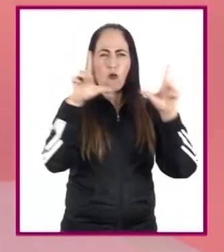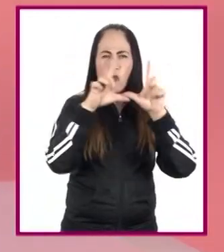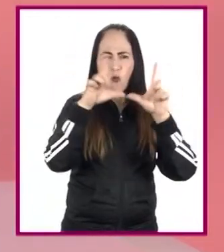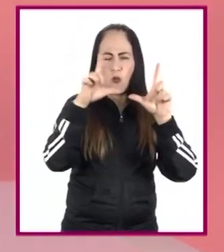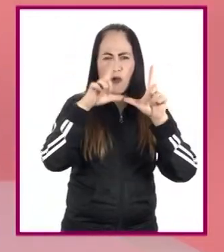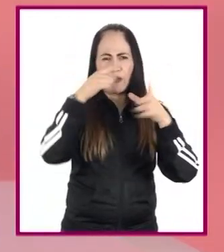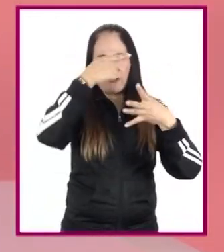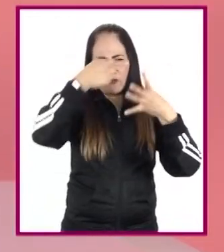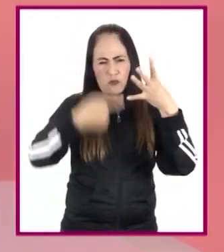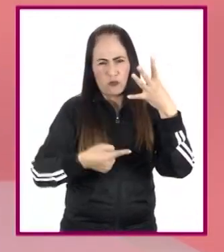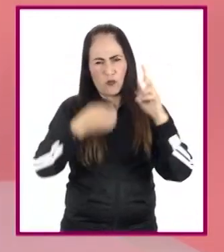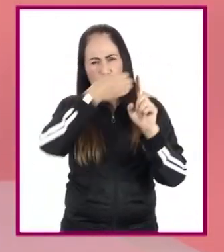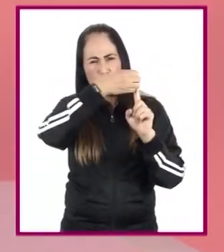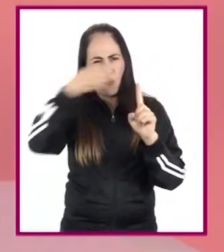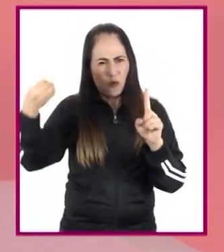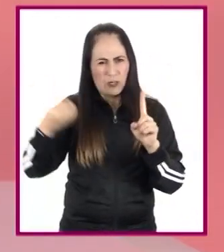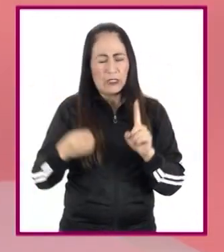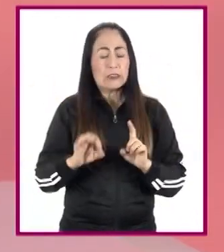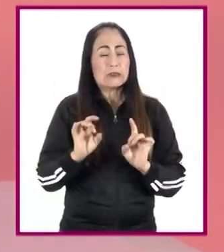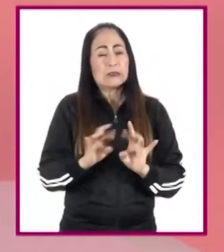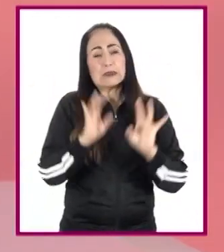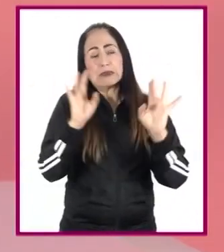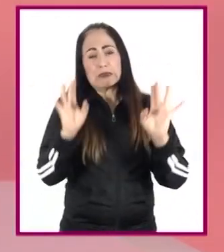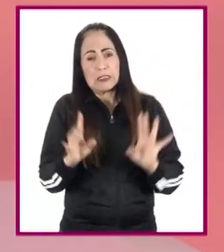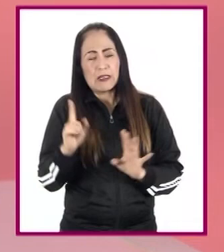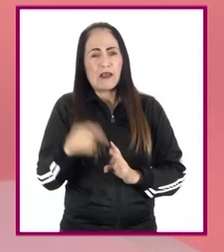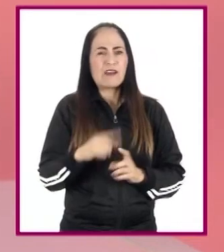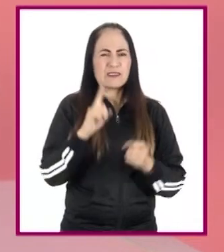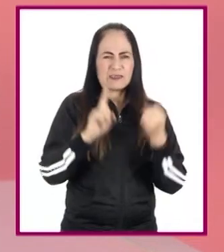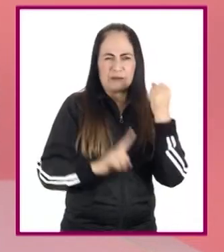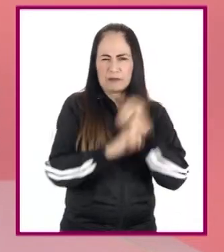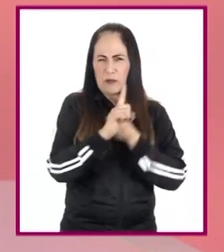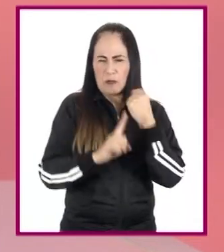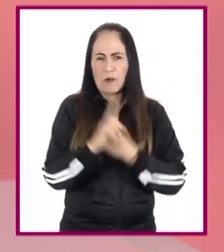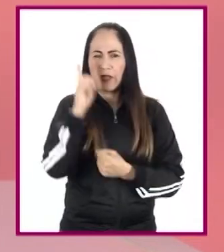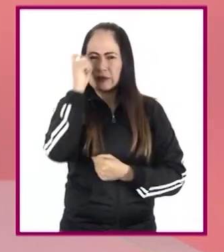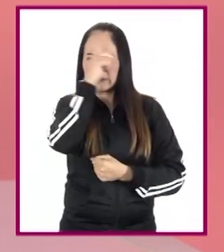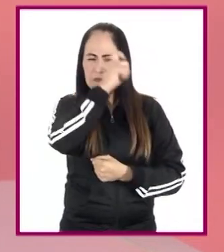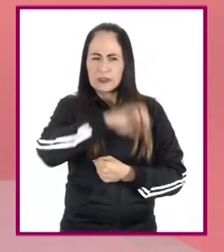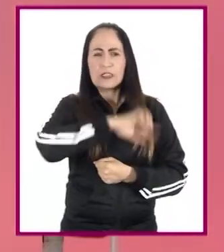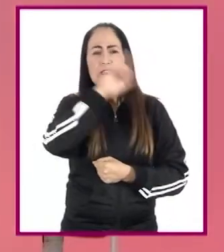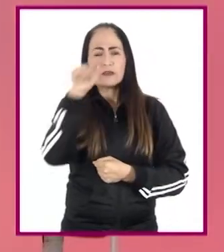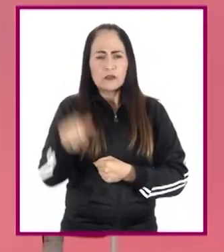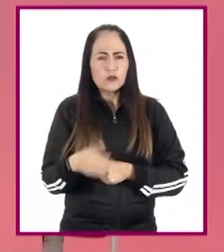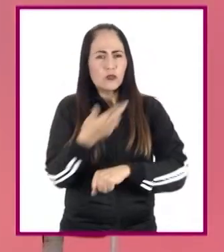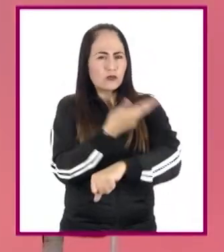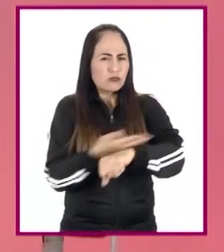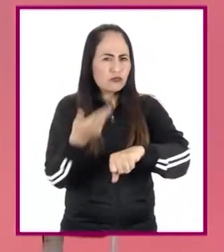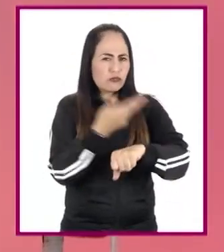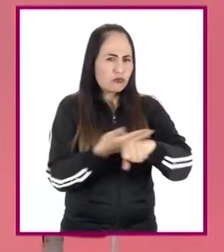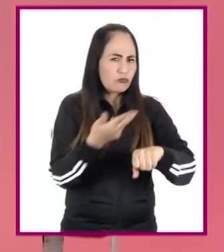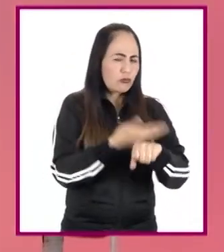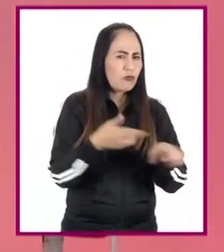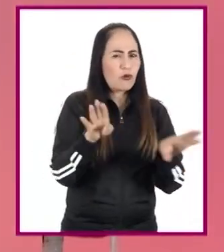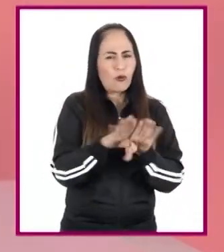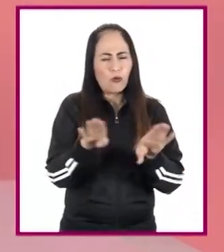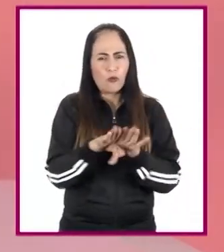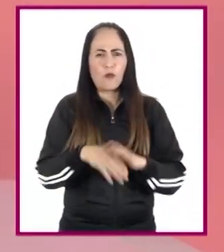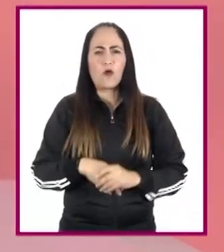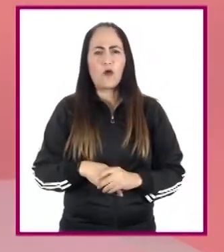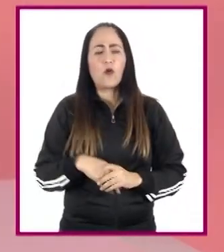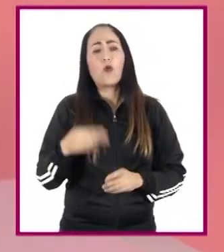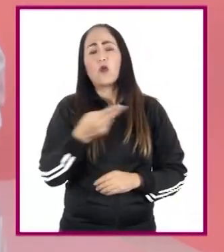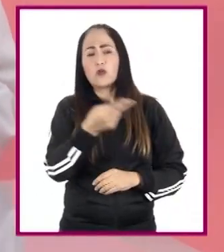con las dificultades que se presentaron al realizar su proyecto y cómo solucionarlas. Por ejemplo, revisen otros diseños